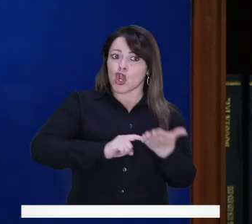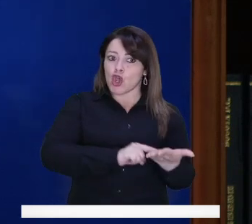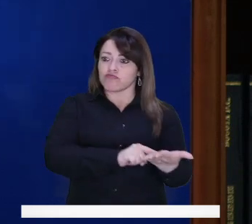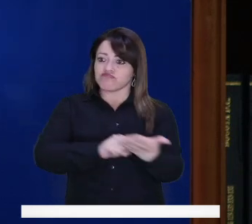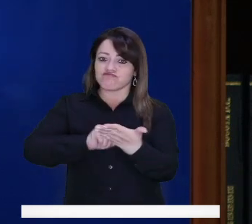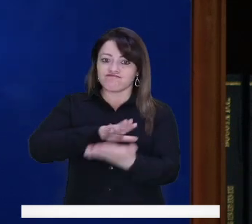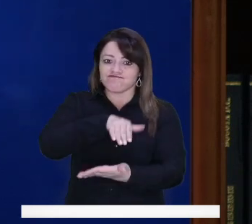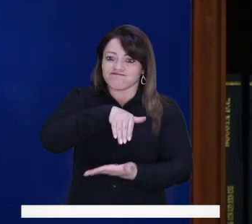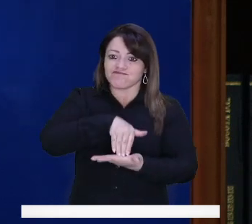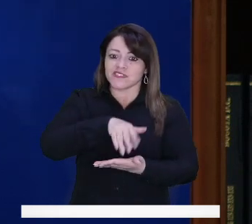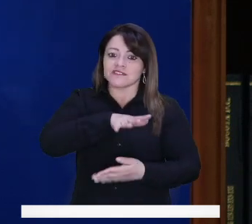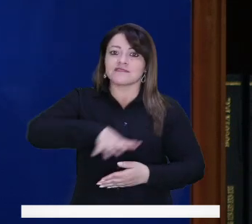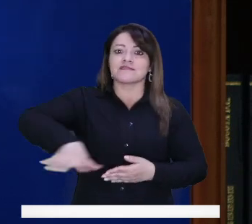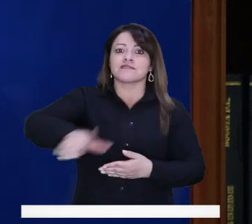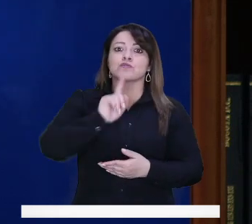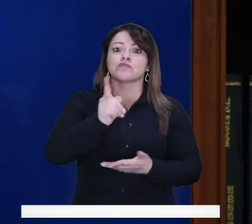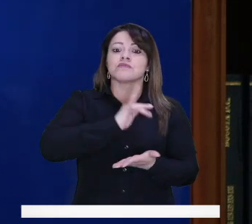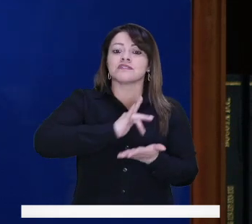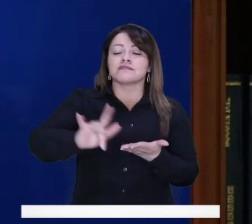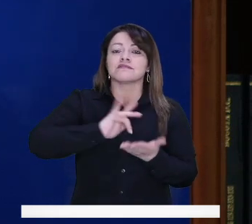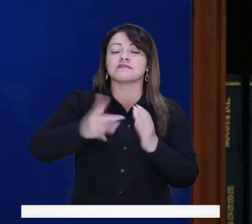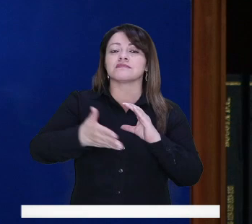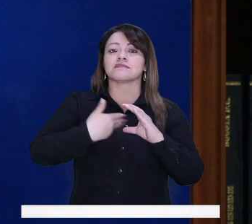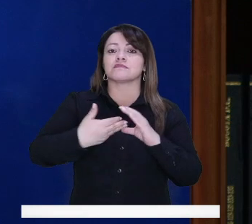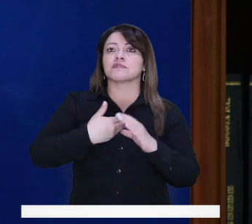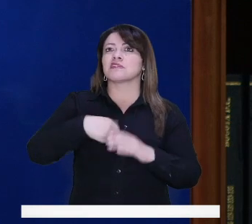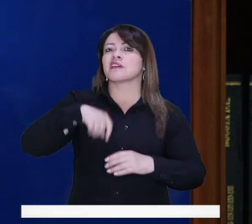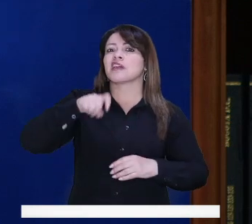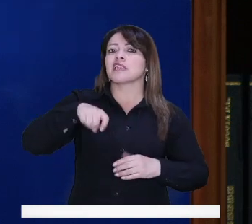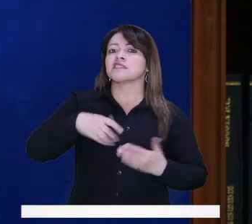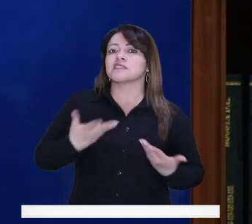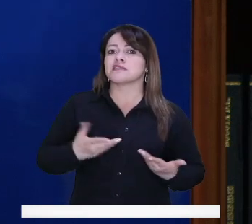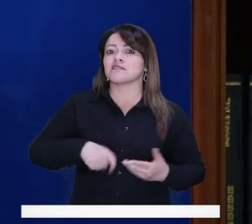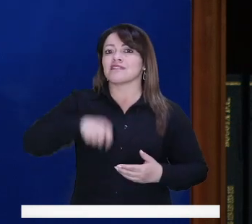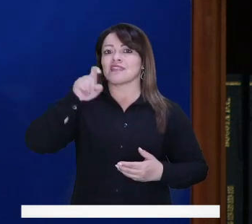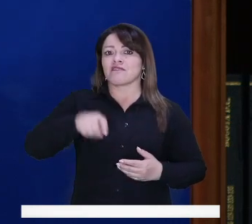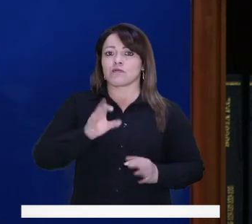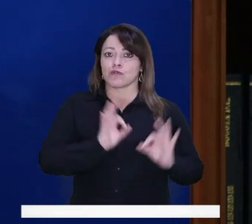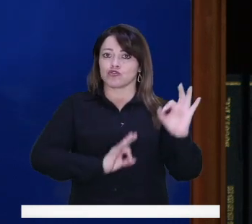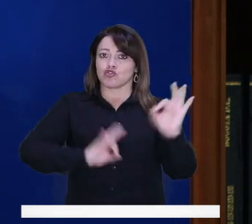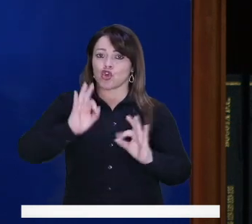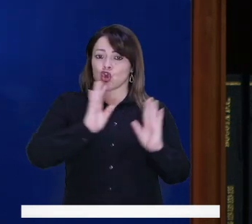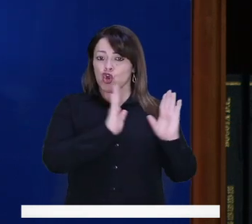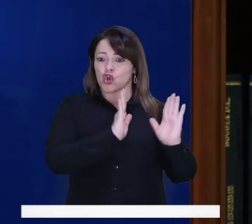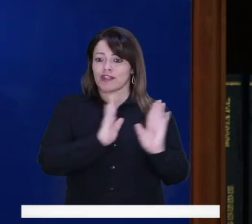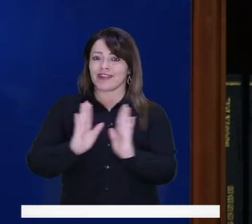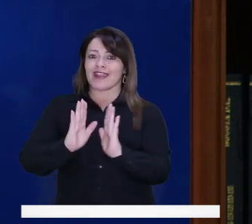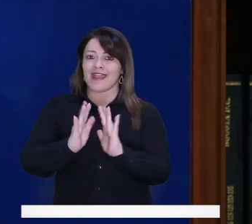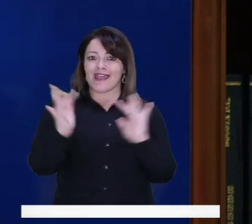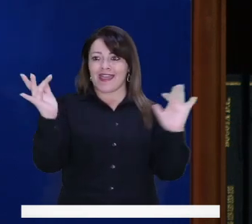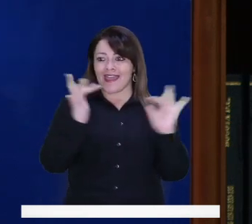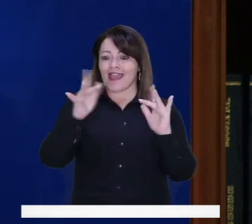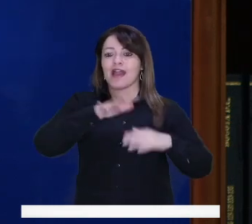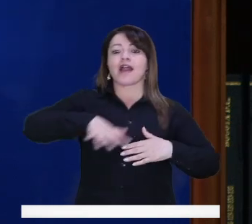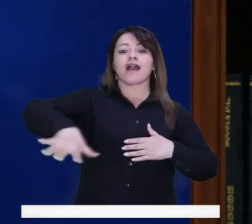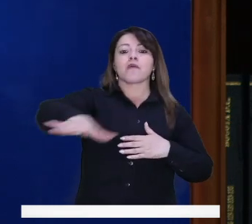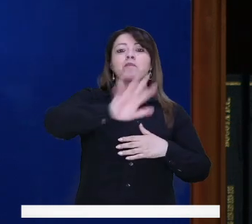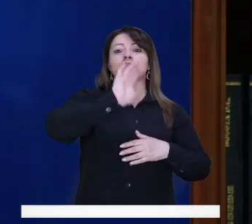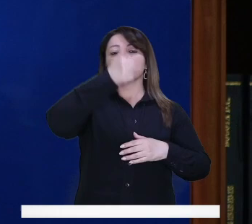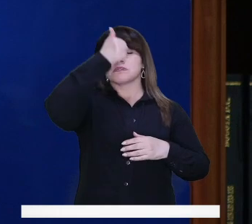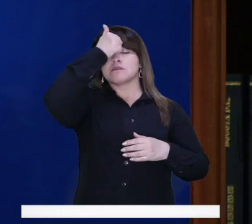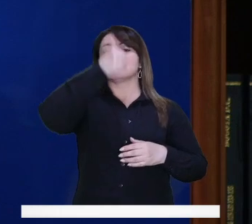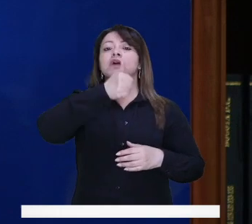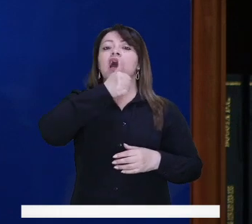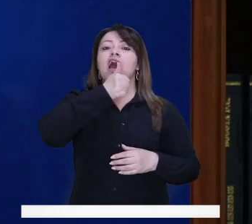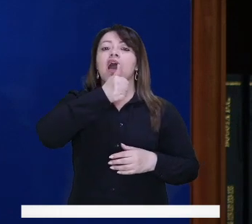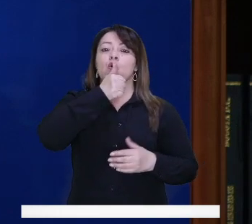de resiliencia frente a la emergencia climática, lo que se necesita es ordenar el territorio alrededor del agua. Y aquí